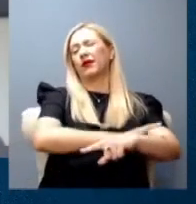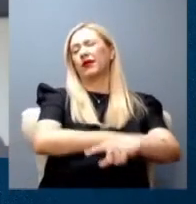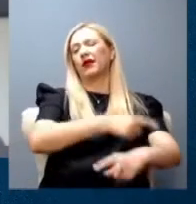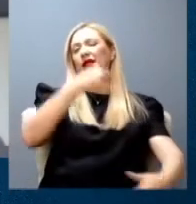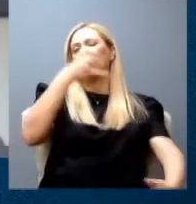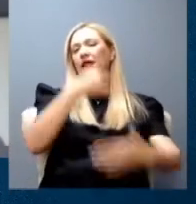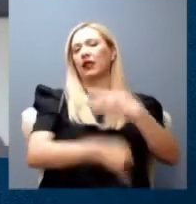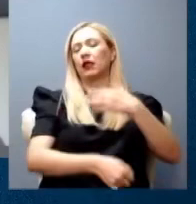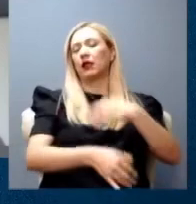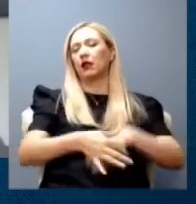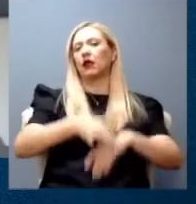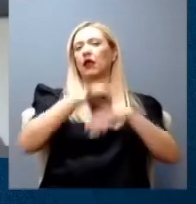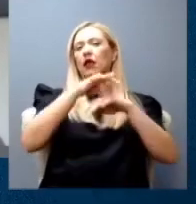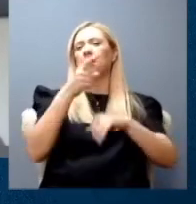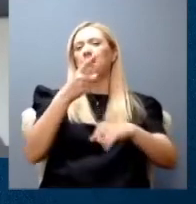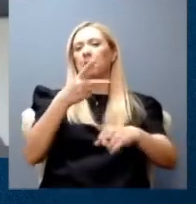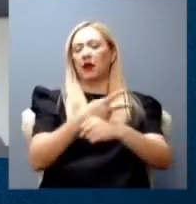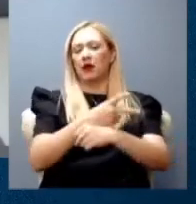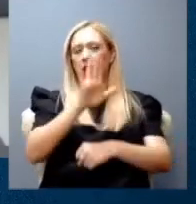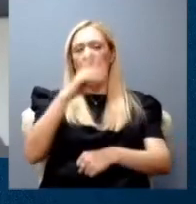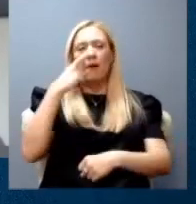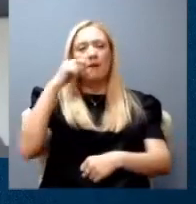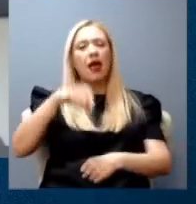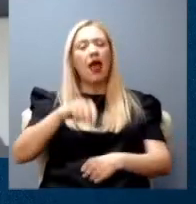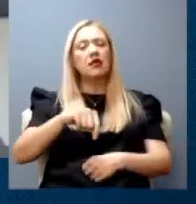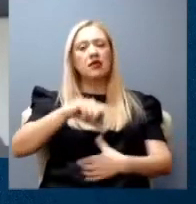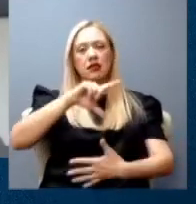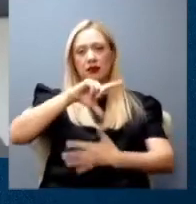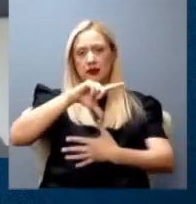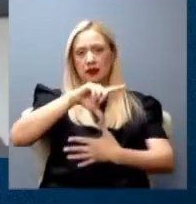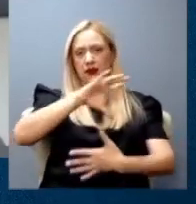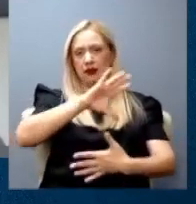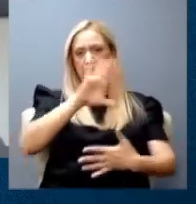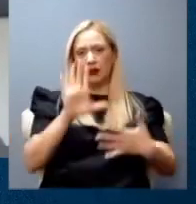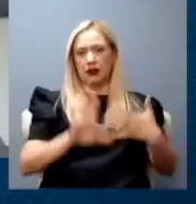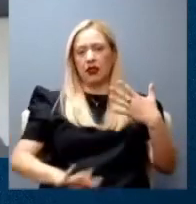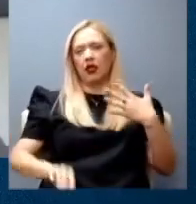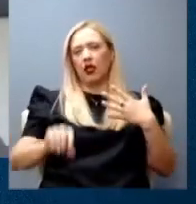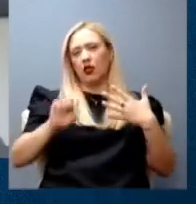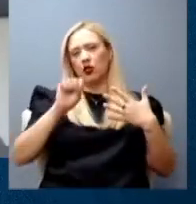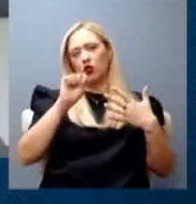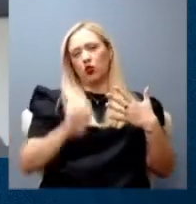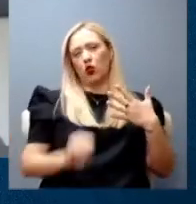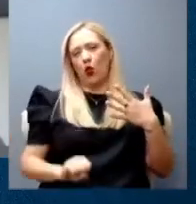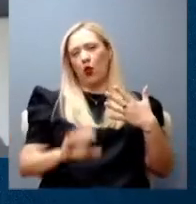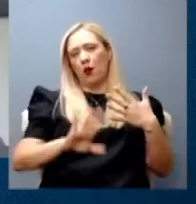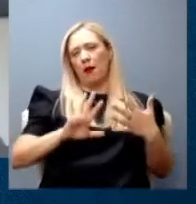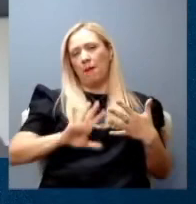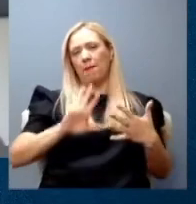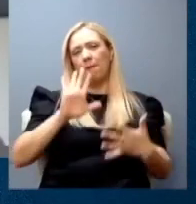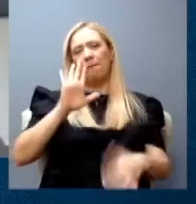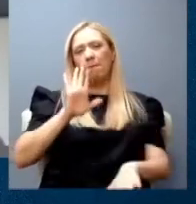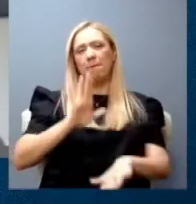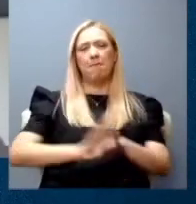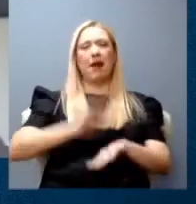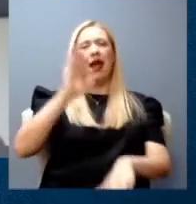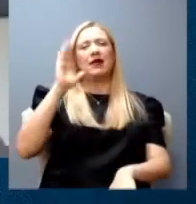tenemos que ubicar en nuestro continente. De hecho, el concepto surge en realidad en el continente latinoamericano y más